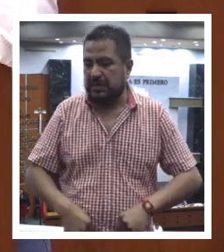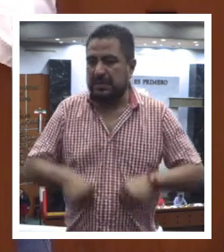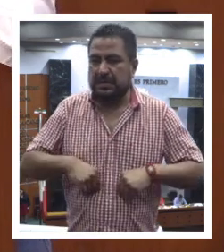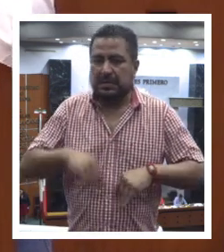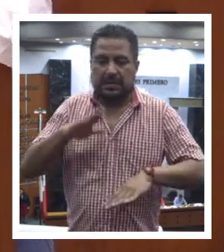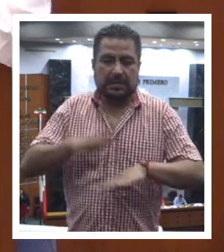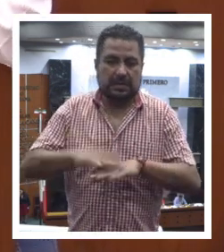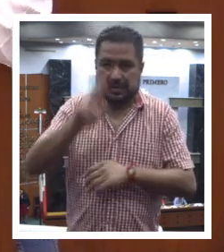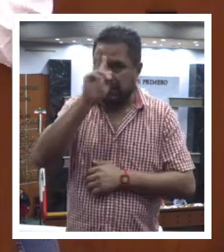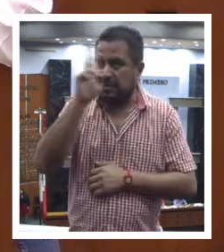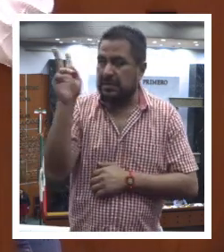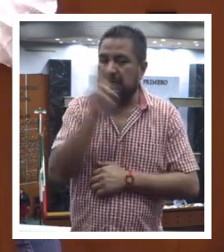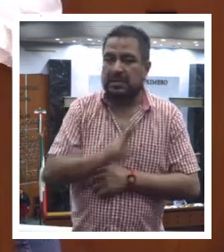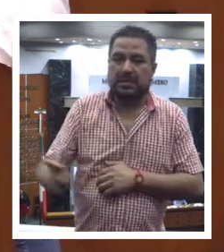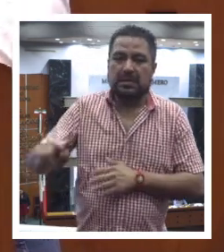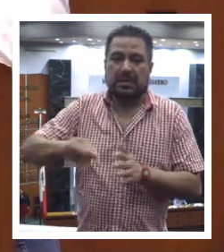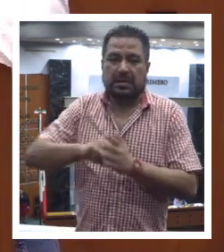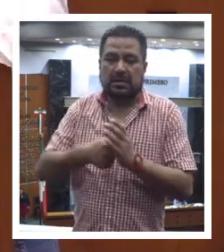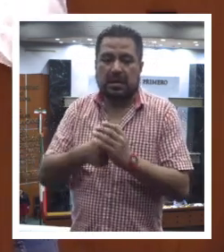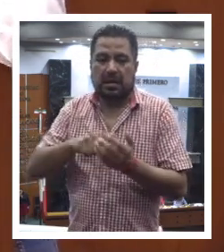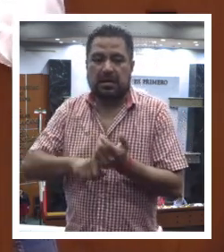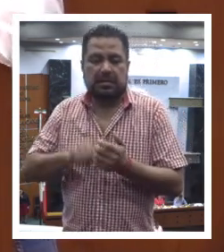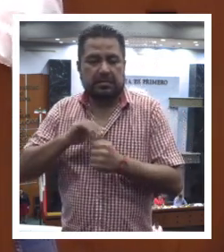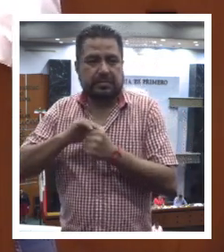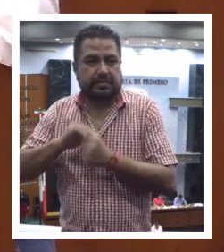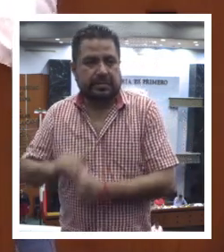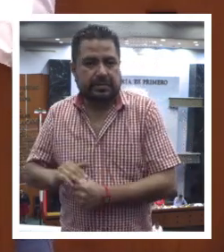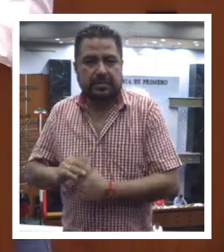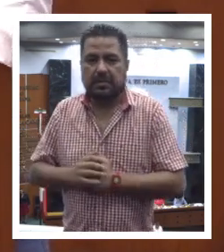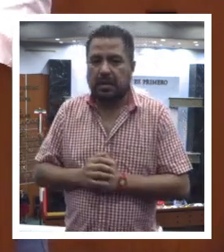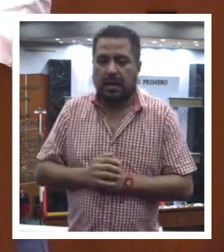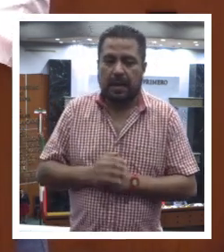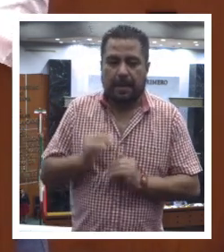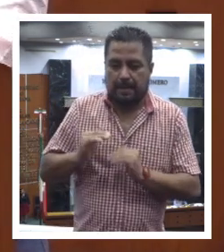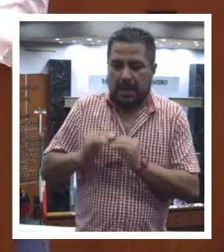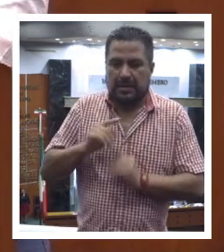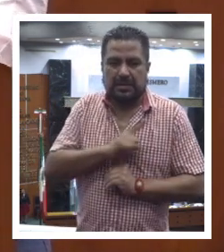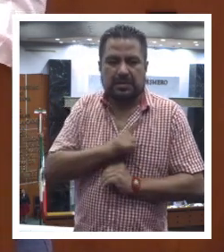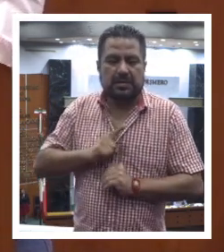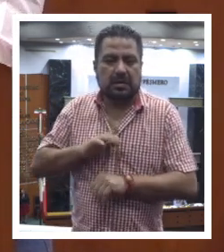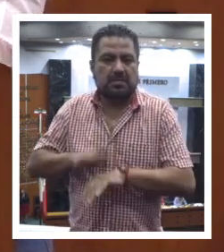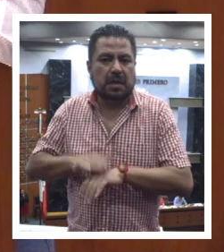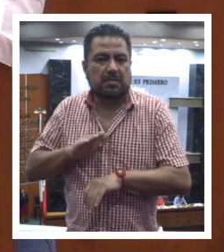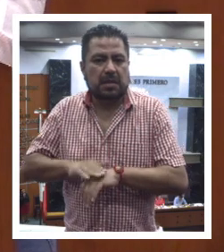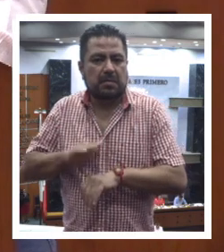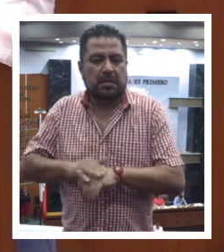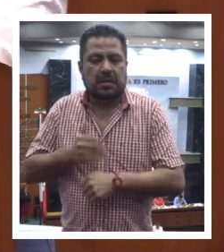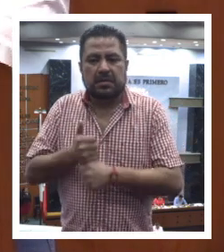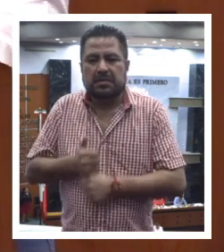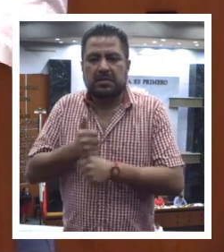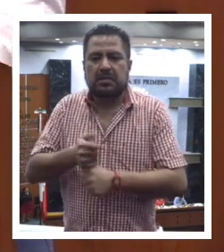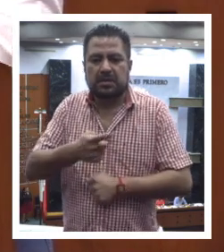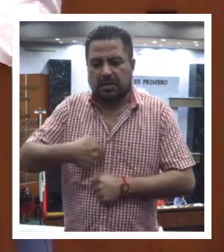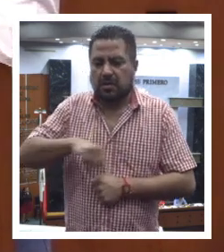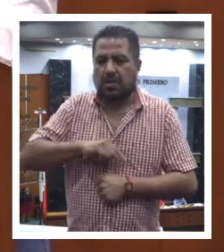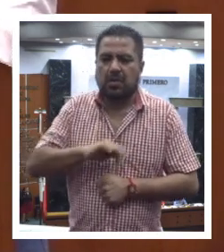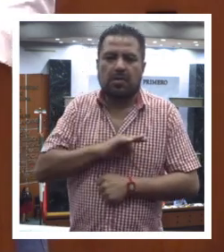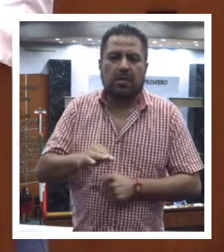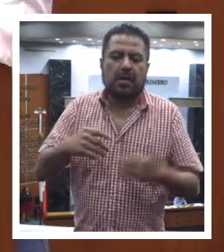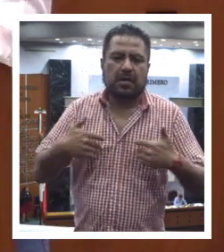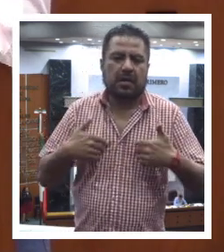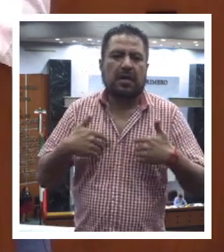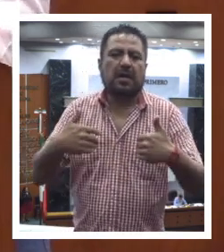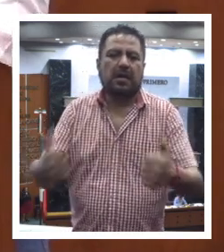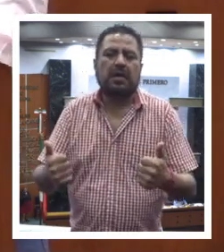una violencia estructural arraigada. ¿Cuántas más tienen que sufrir para que podamos entender que la violencia